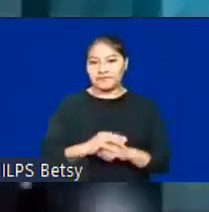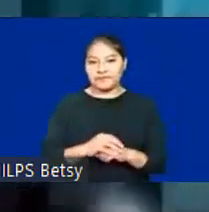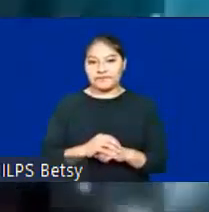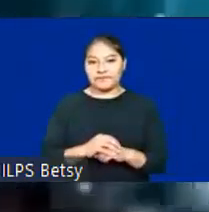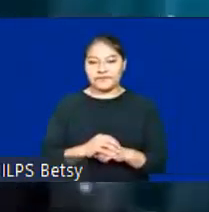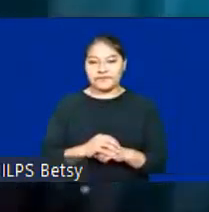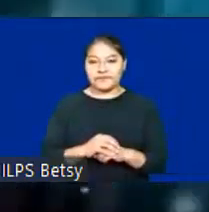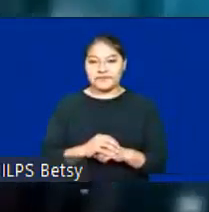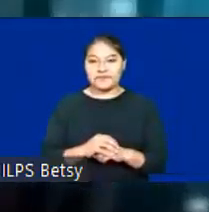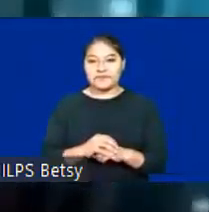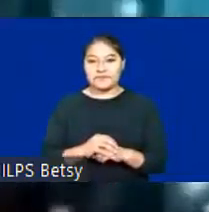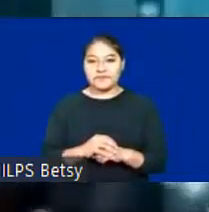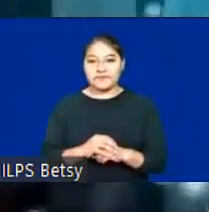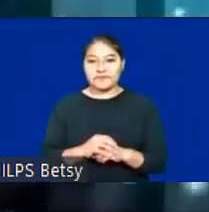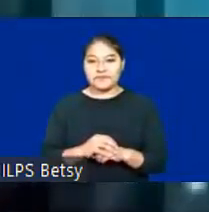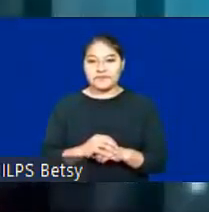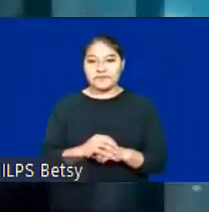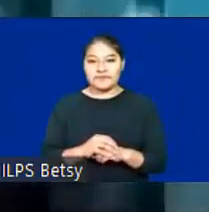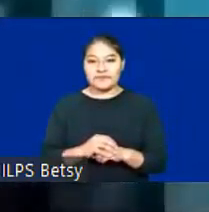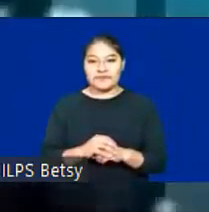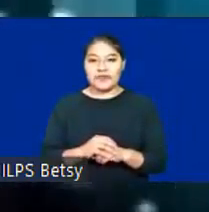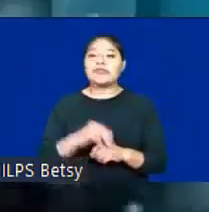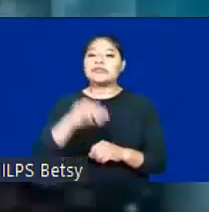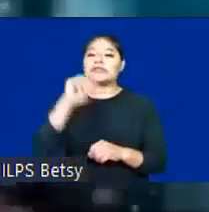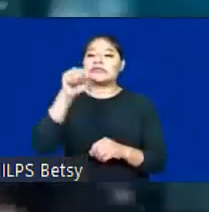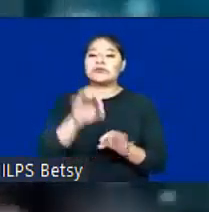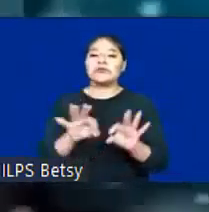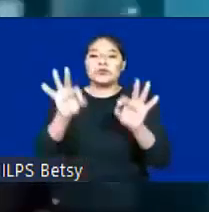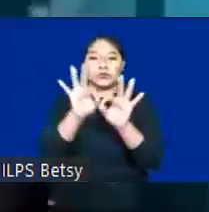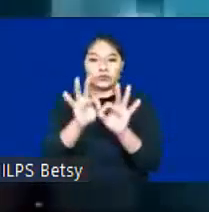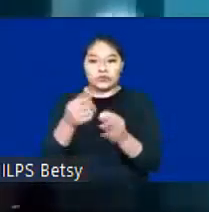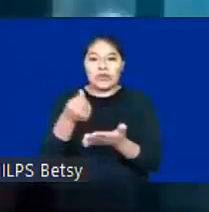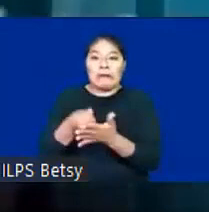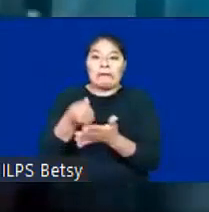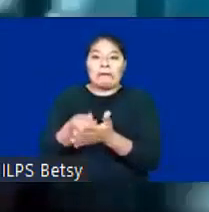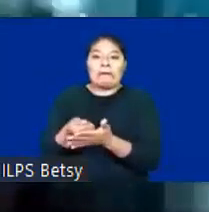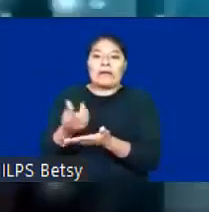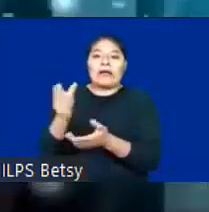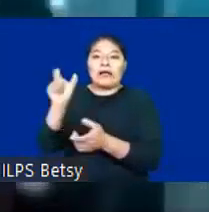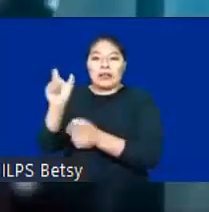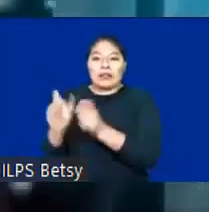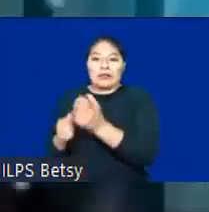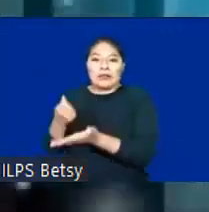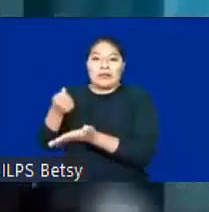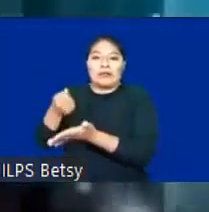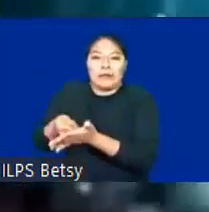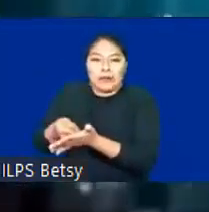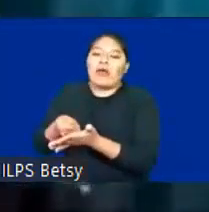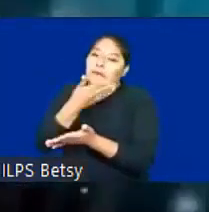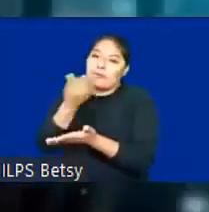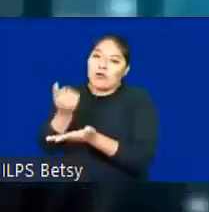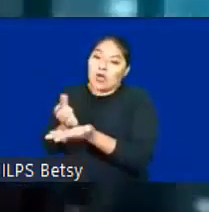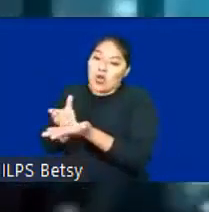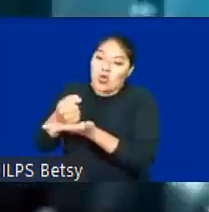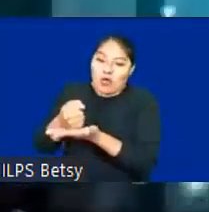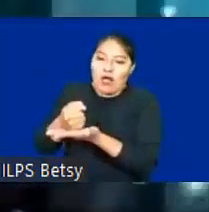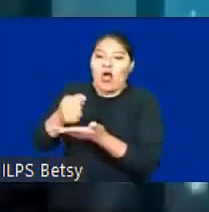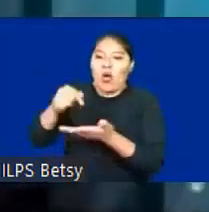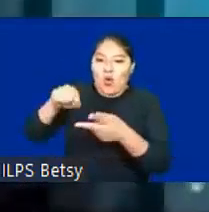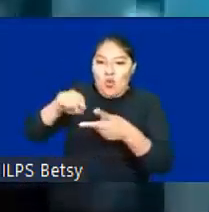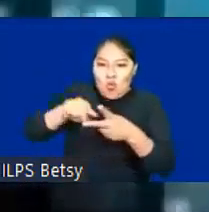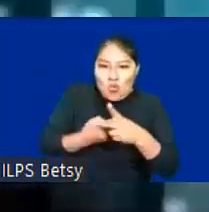También es una herramienta que ha ayudado de manera muy potente a la reactivación económica del país.